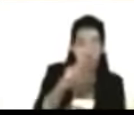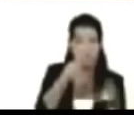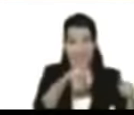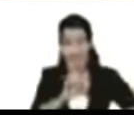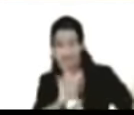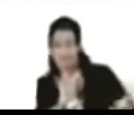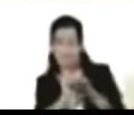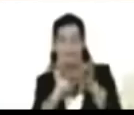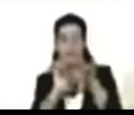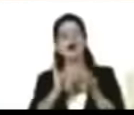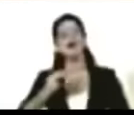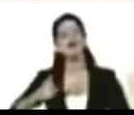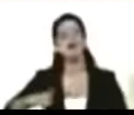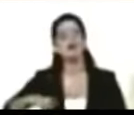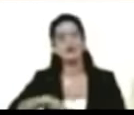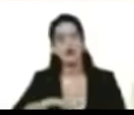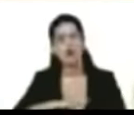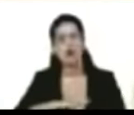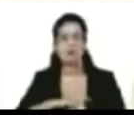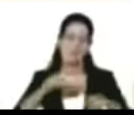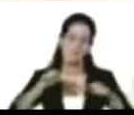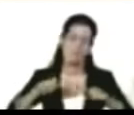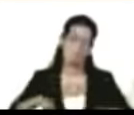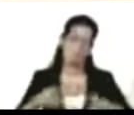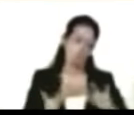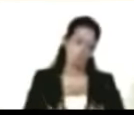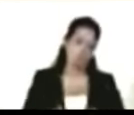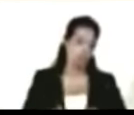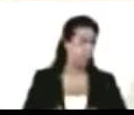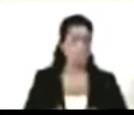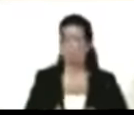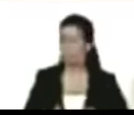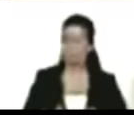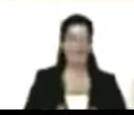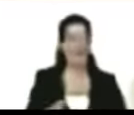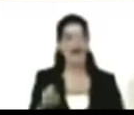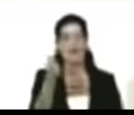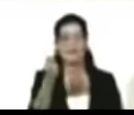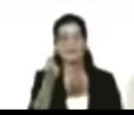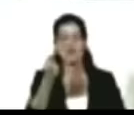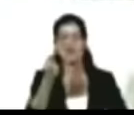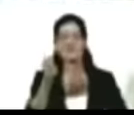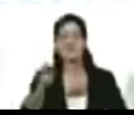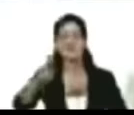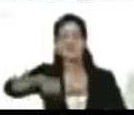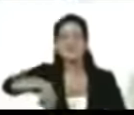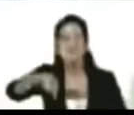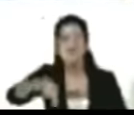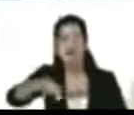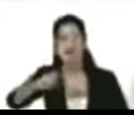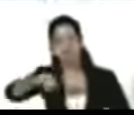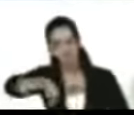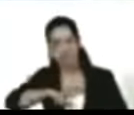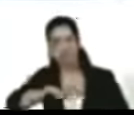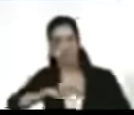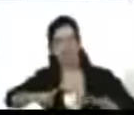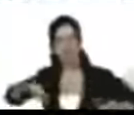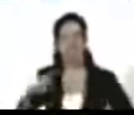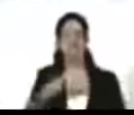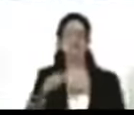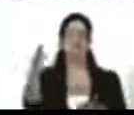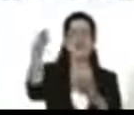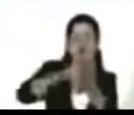nosotros nunca nos vamos a rendir. Nosotros lucharíamos en Venezuela y en